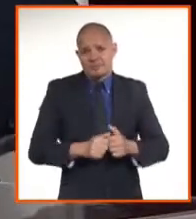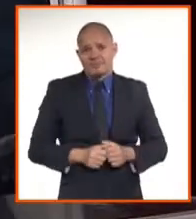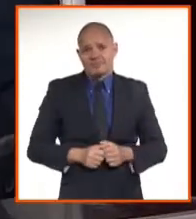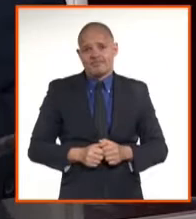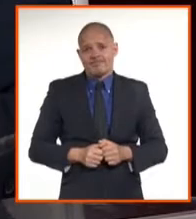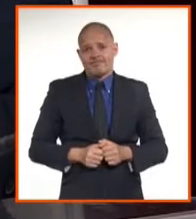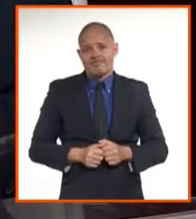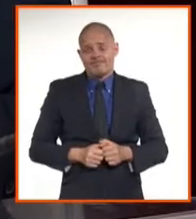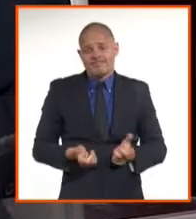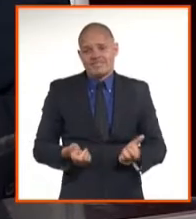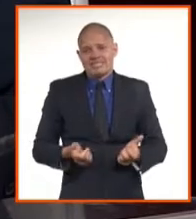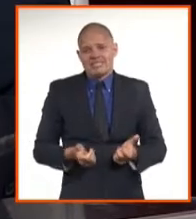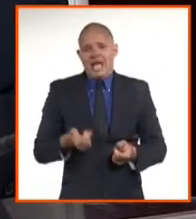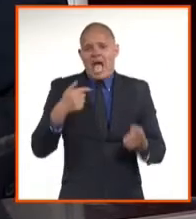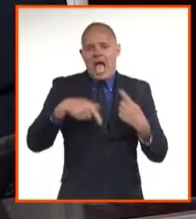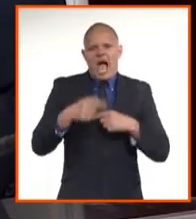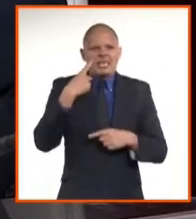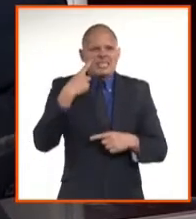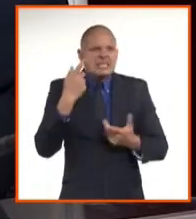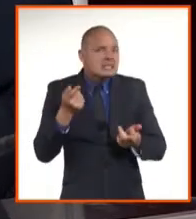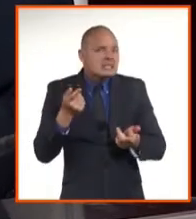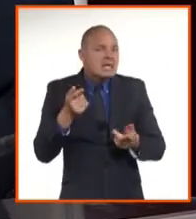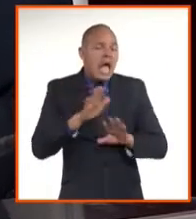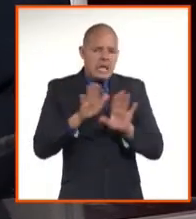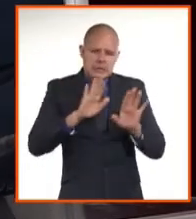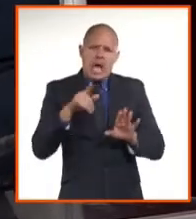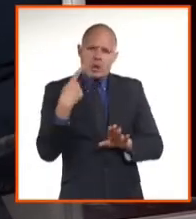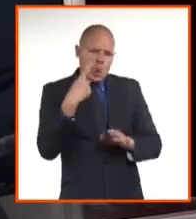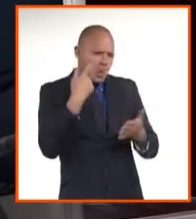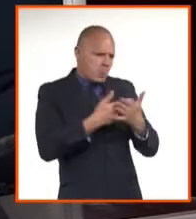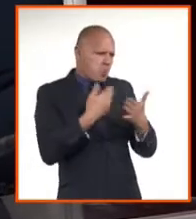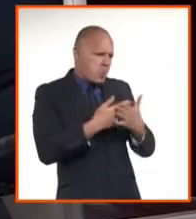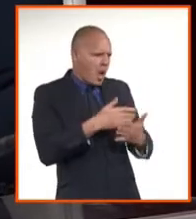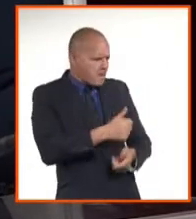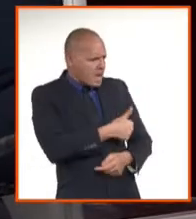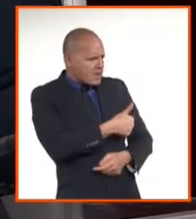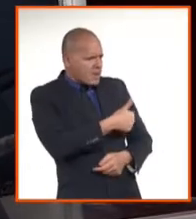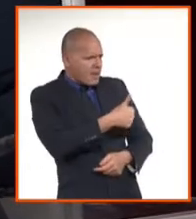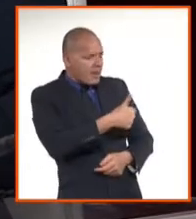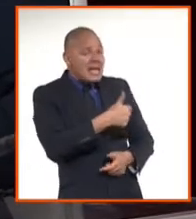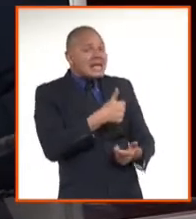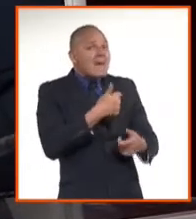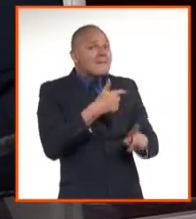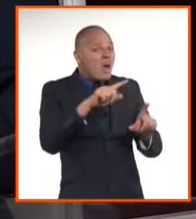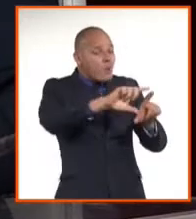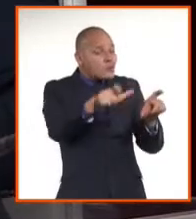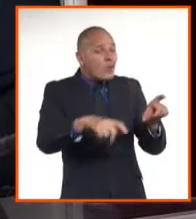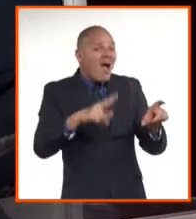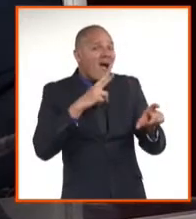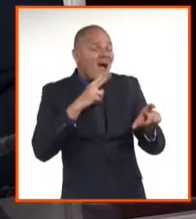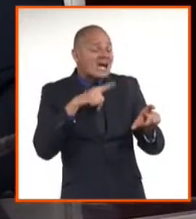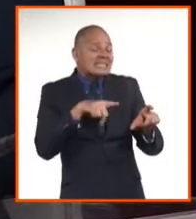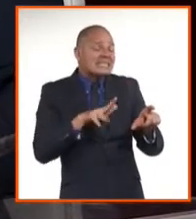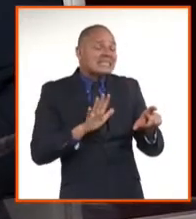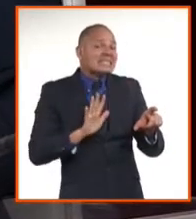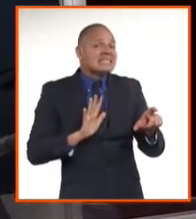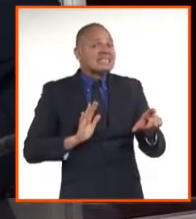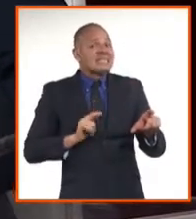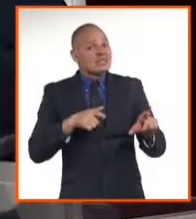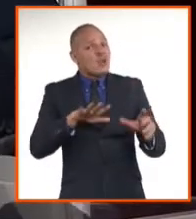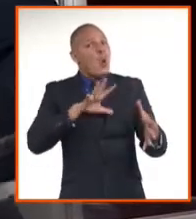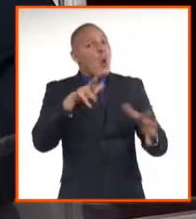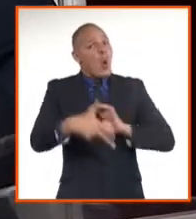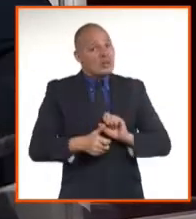que 100% asegura que no exista un debilitamiento de ese tubo. Pero además las pruebas hidráulicas hay que hacerlas con